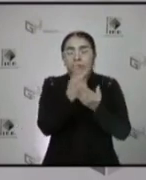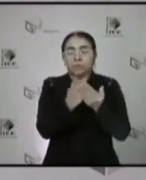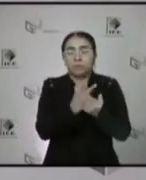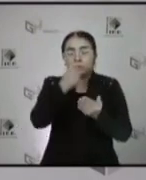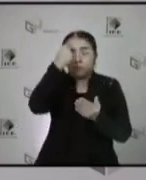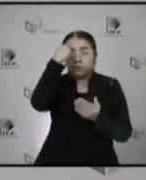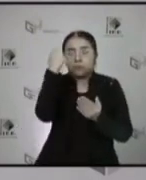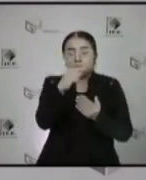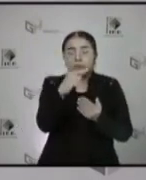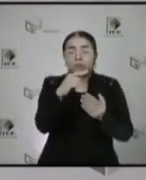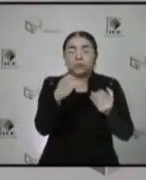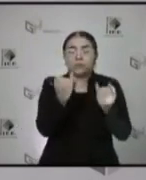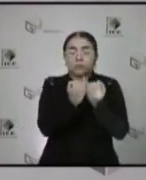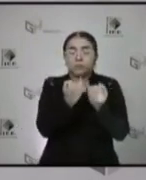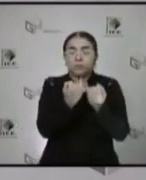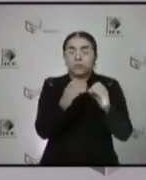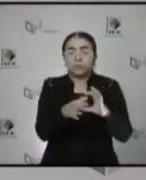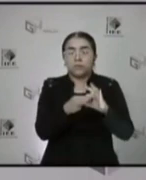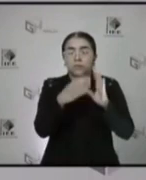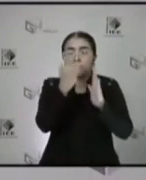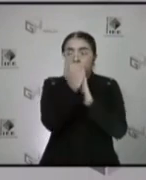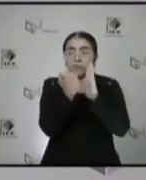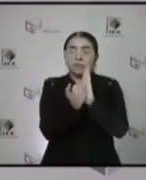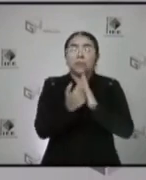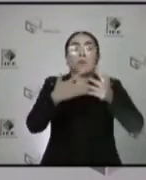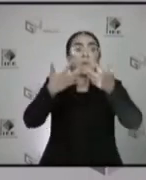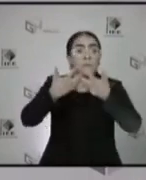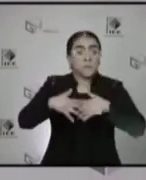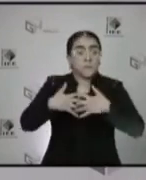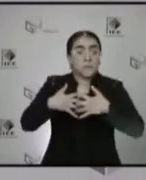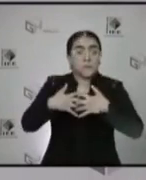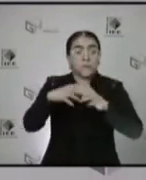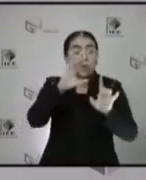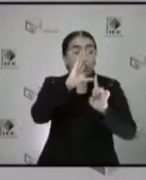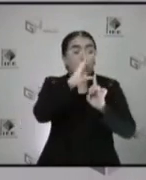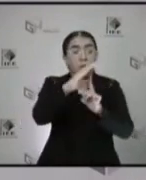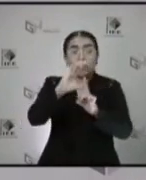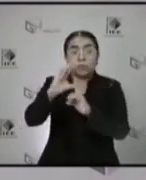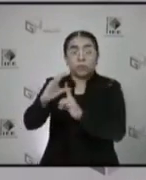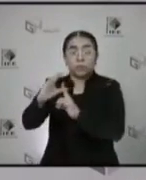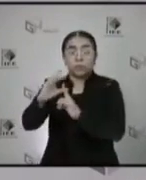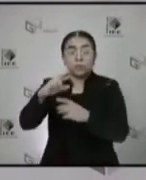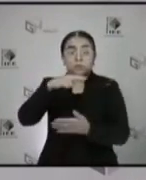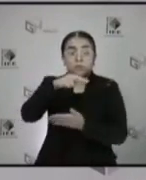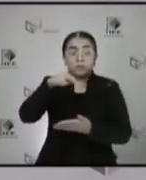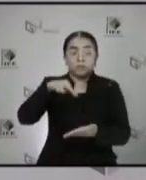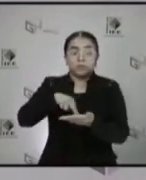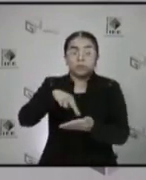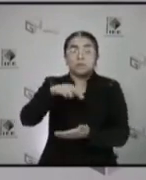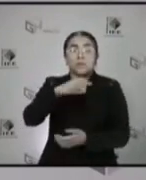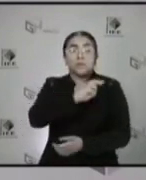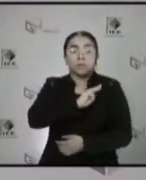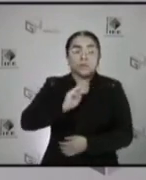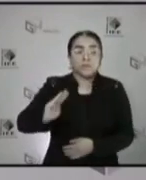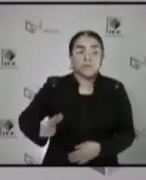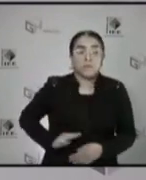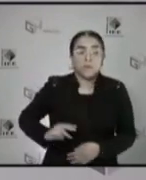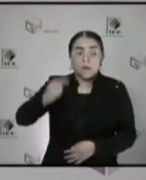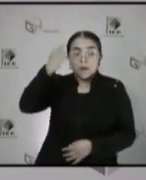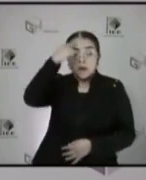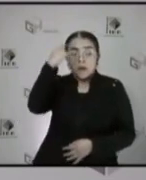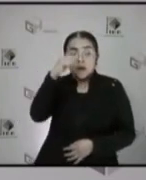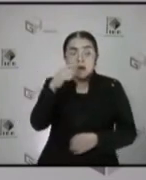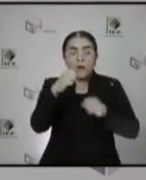democrática. ¿Qué significa esto? Significa hacer funcionar los comités de planeación regionales y municipales para fortalecer